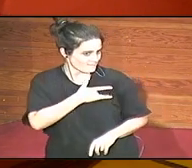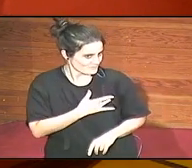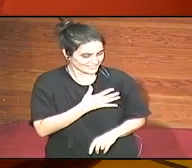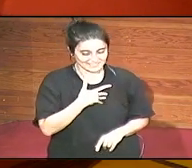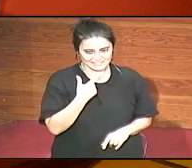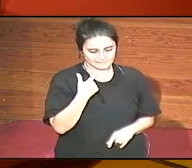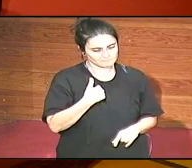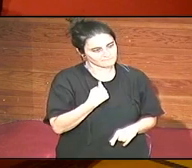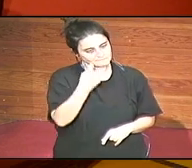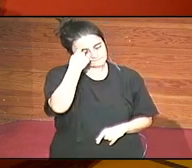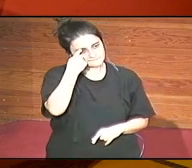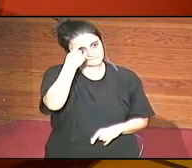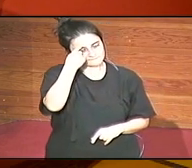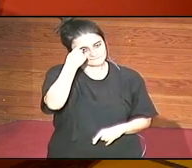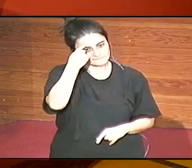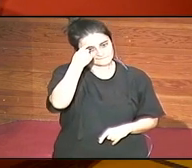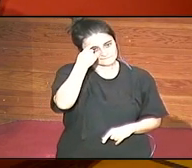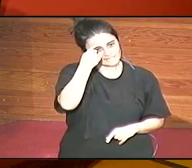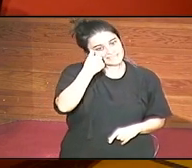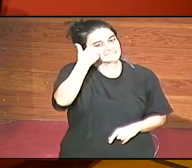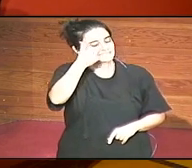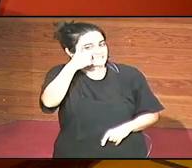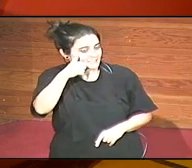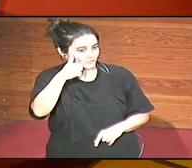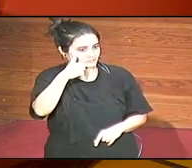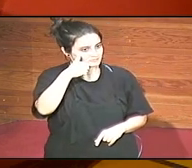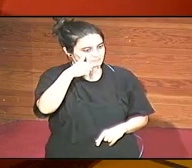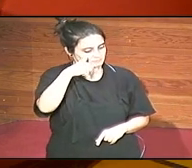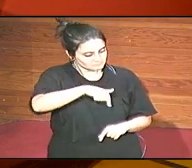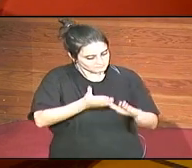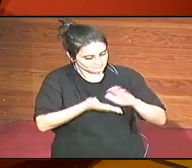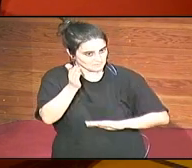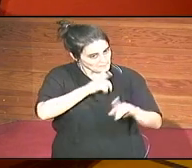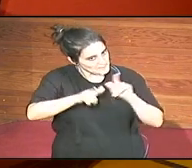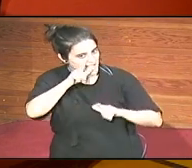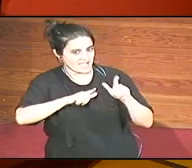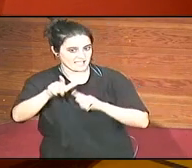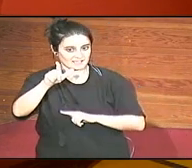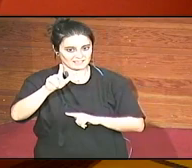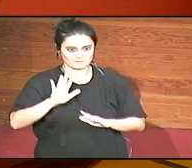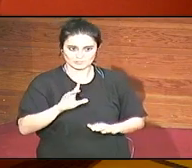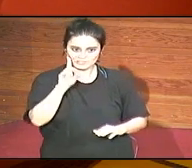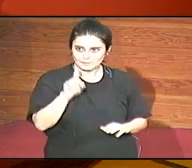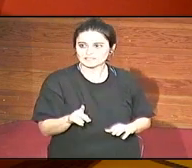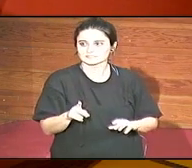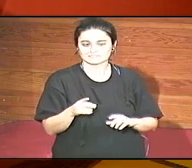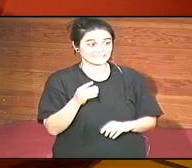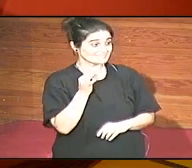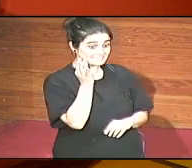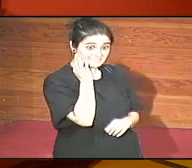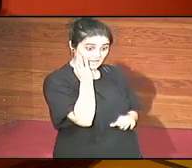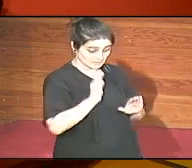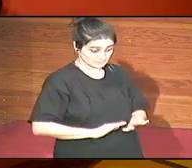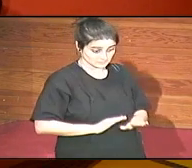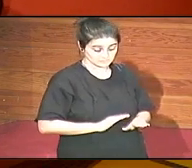echaba de menos a esos chicos que habían salido de viaje pero cómo se tomaban esas chicas